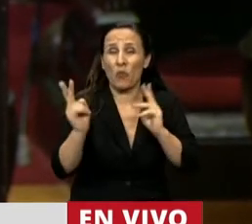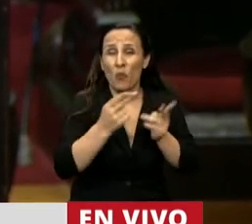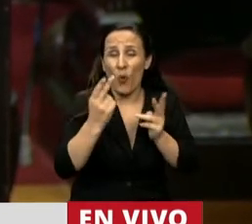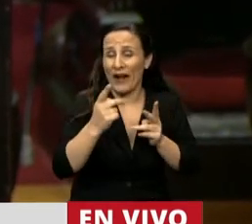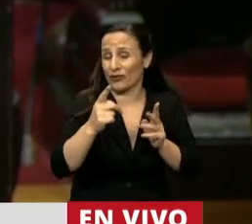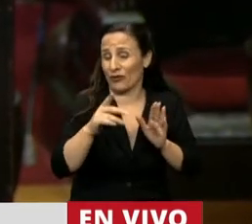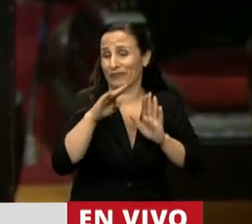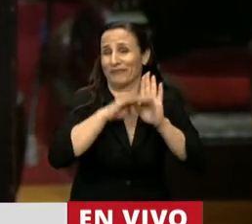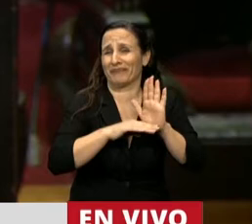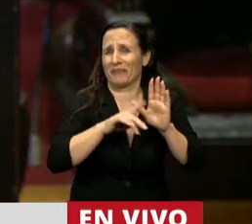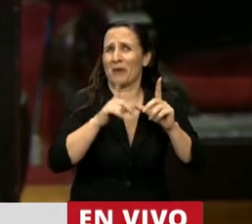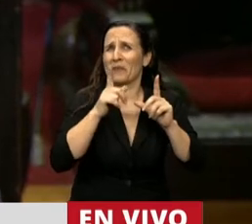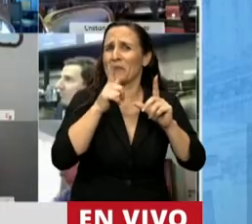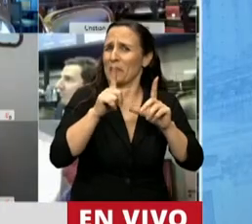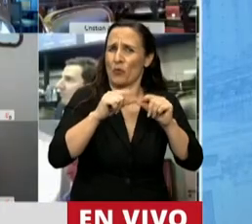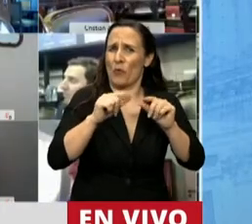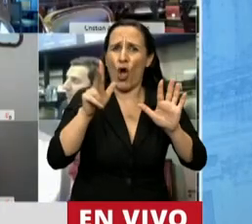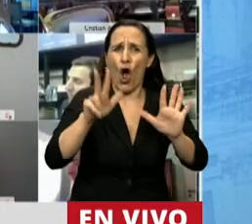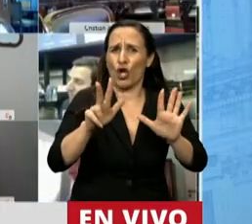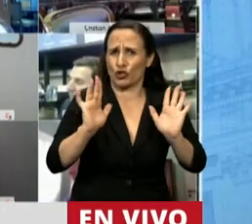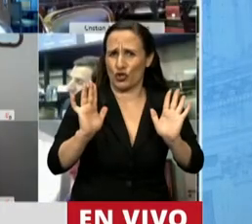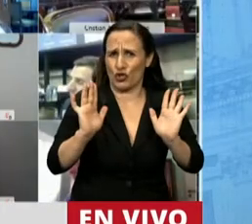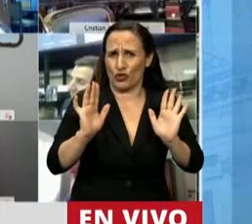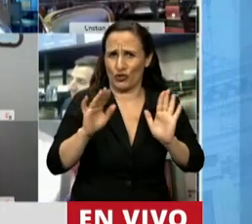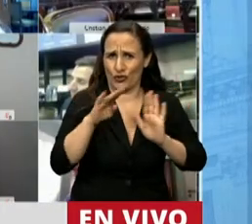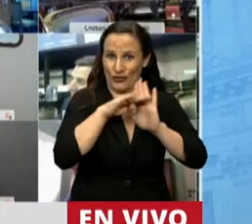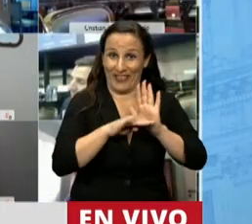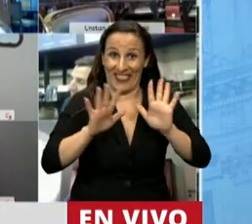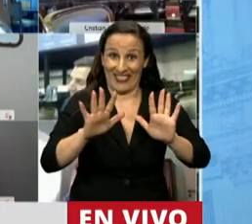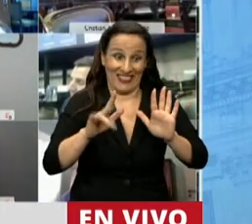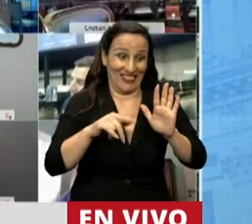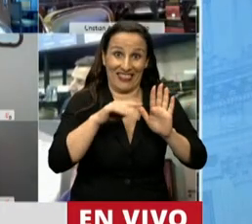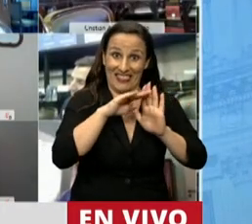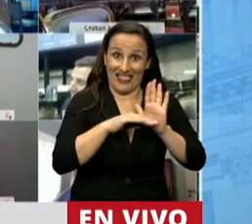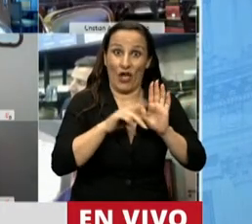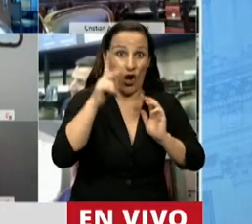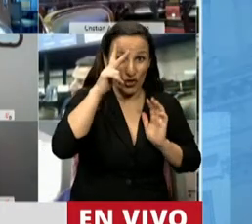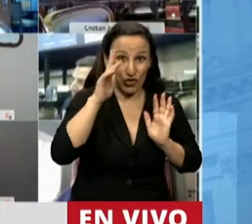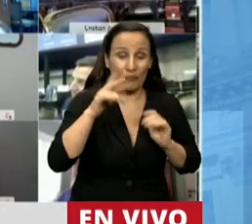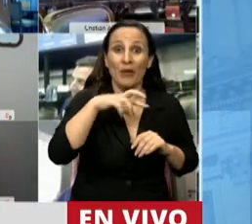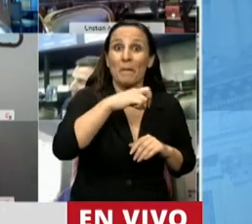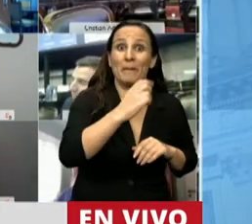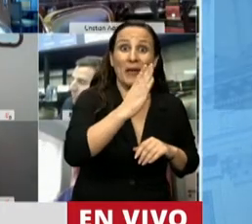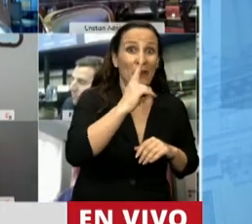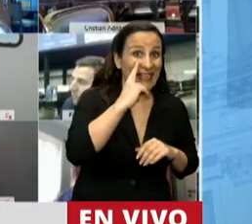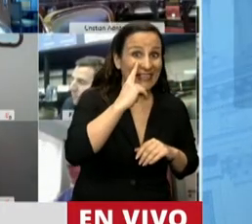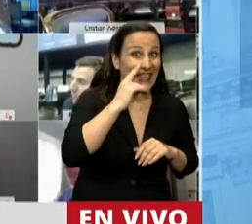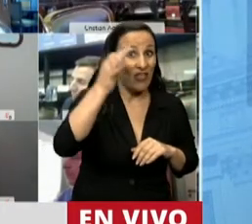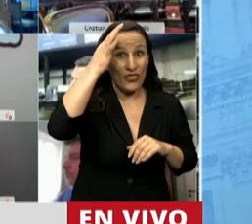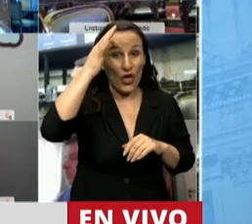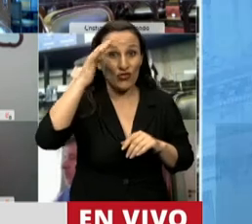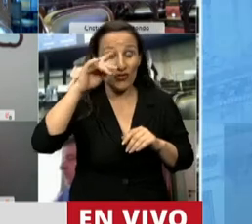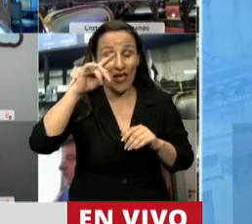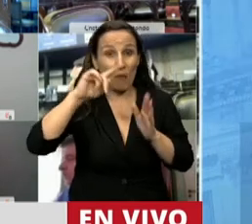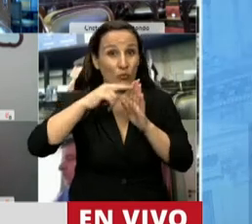millón de habitantes octavos creo que estamos en este momento la argentina está perdiendo 12 puntos del pp y más o menos el doble